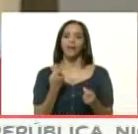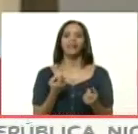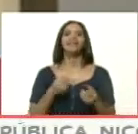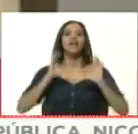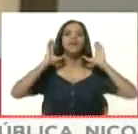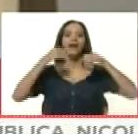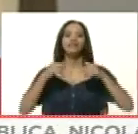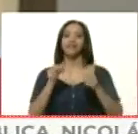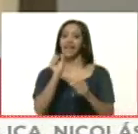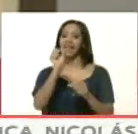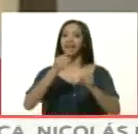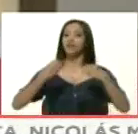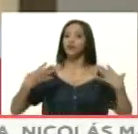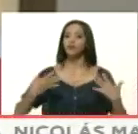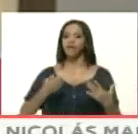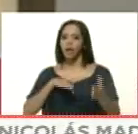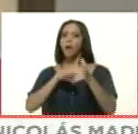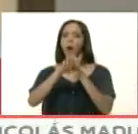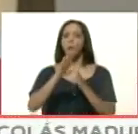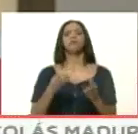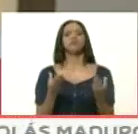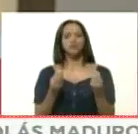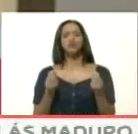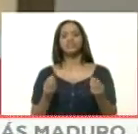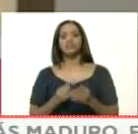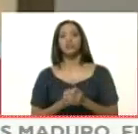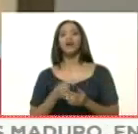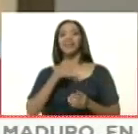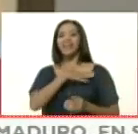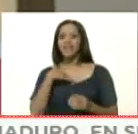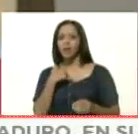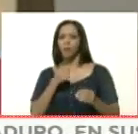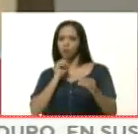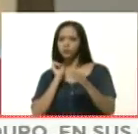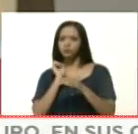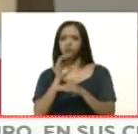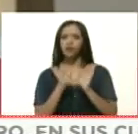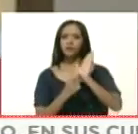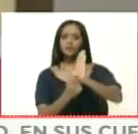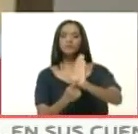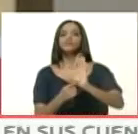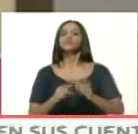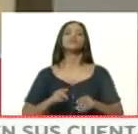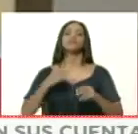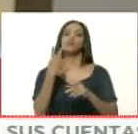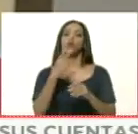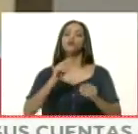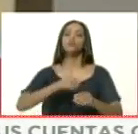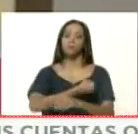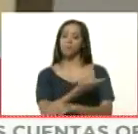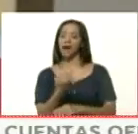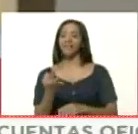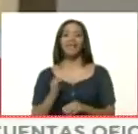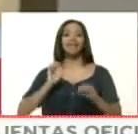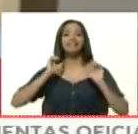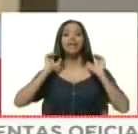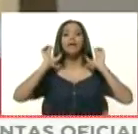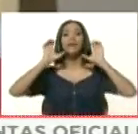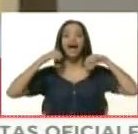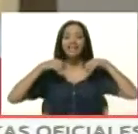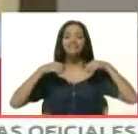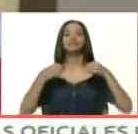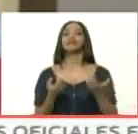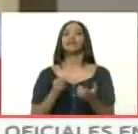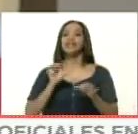En arroz ya hemos venido avanzando bastante, estamos tratando de lanzar 2 nuevas variedades de maíz, de semillas de alta resistencia, de